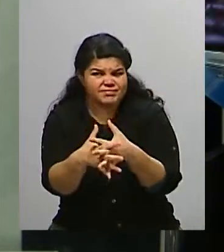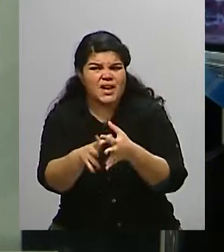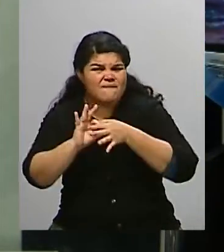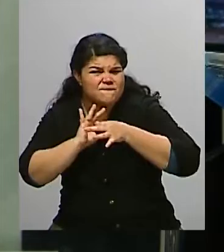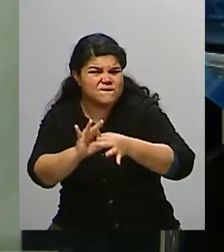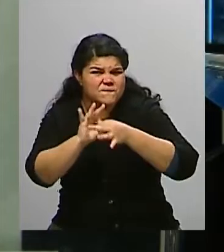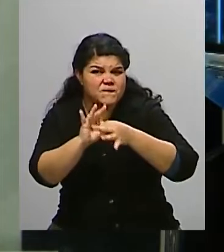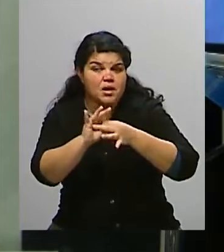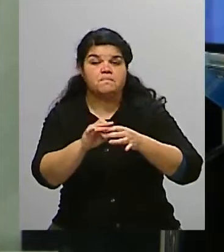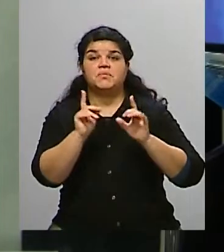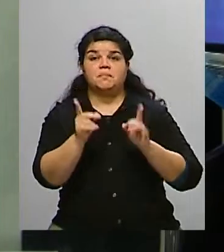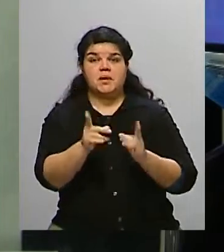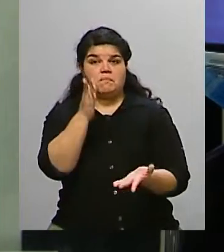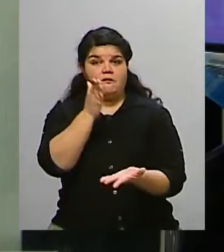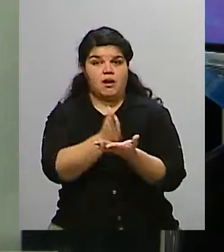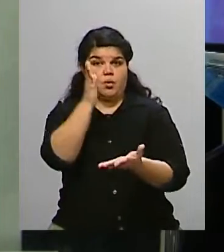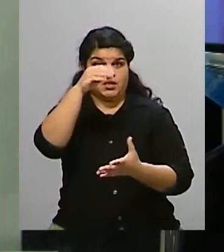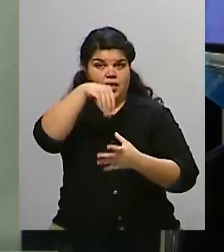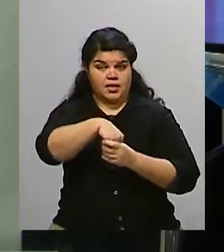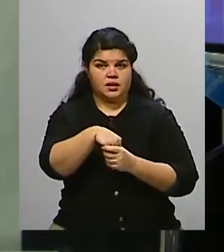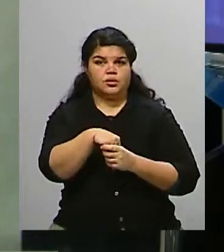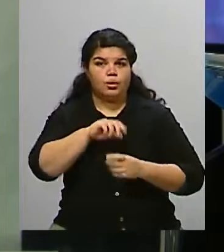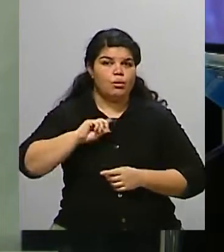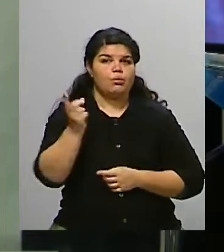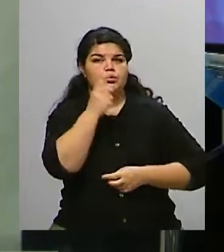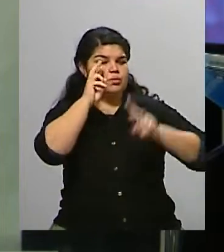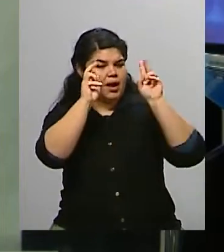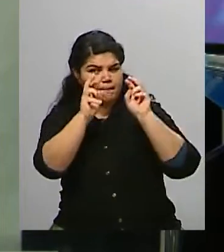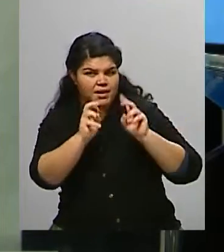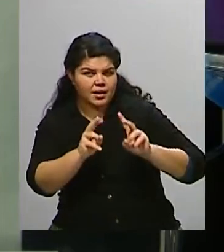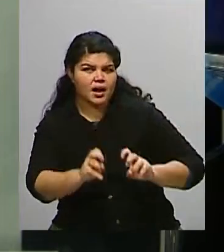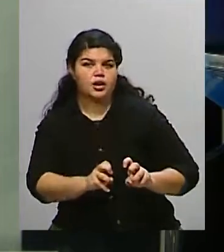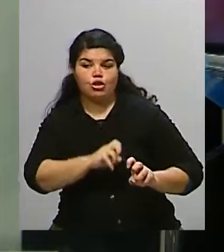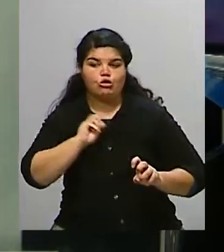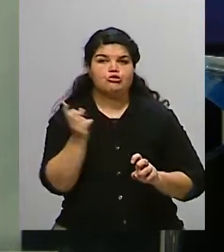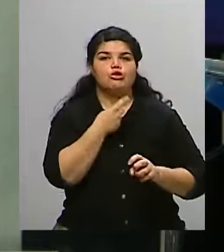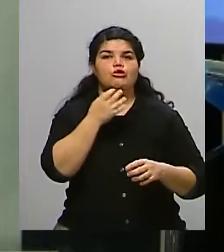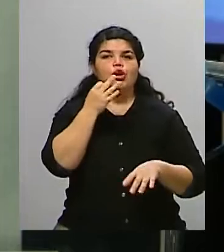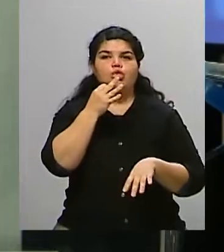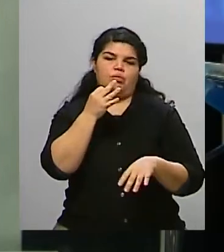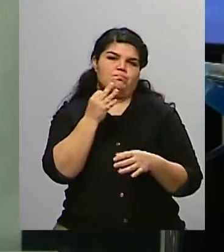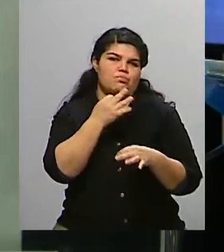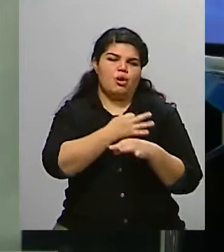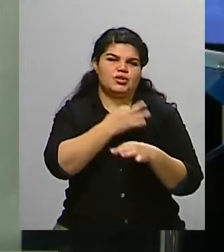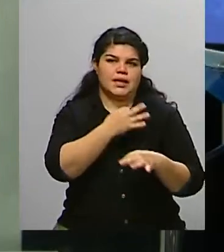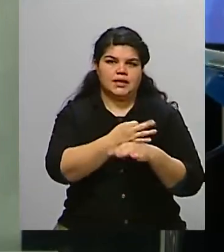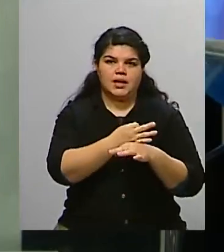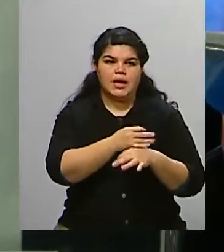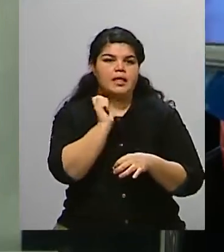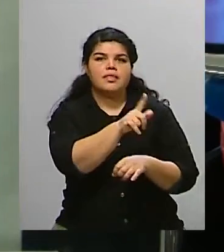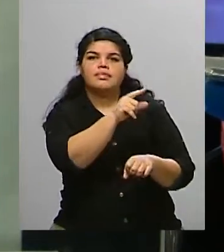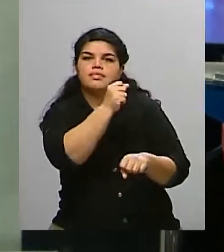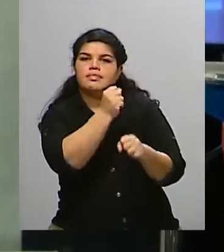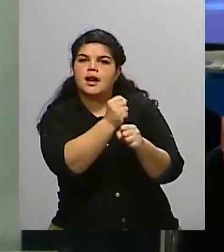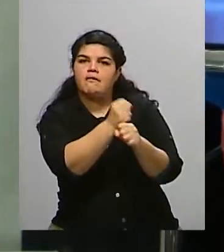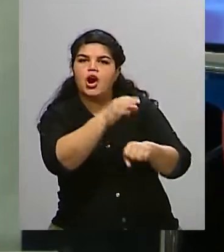tratar estos temas y para, bueno, investigar y hacer docencia, sin ánimo de reemplazar lo que hace el médico, digamos, la labor de la